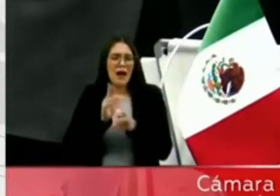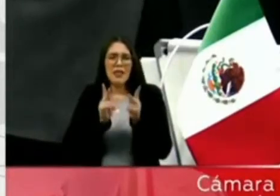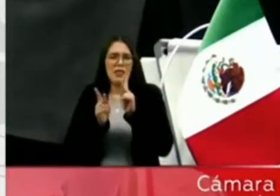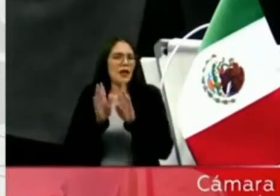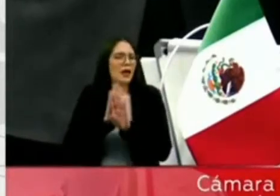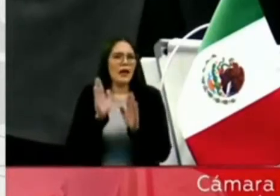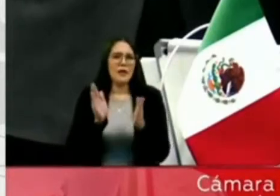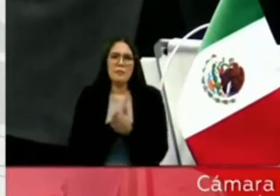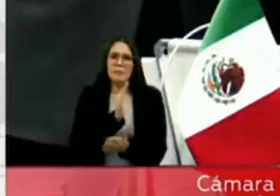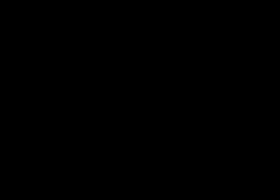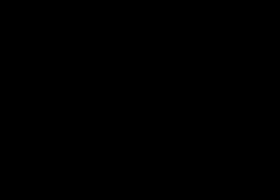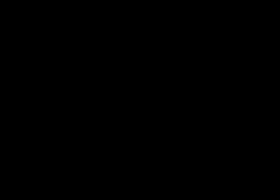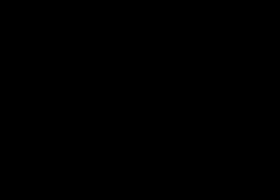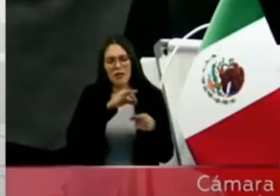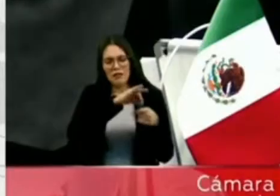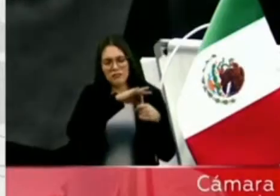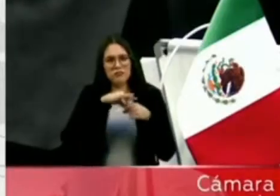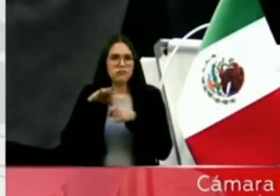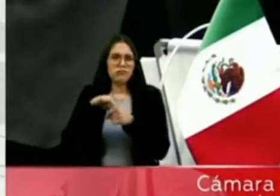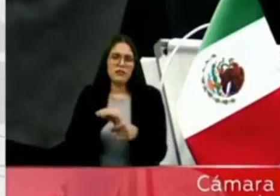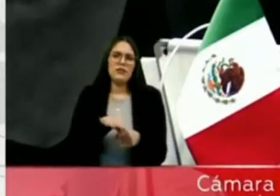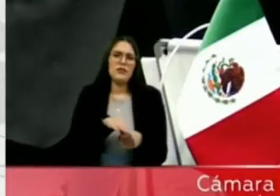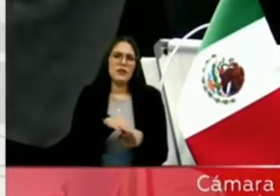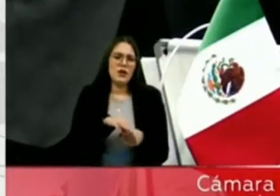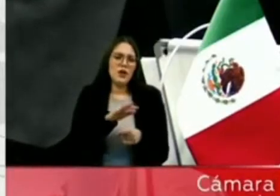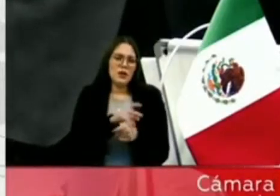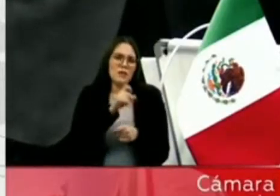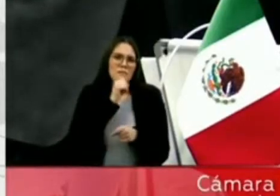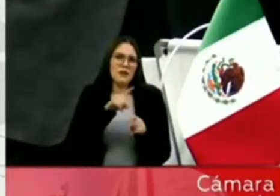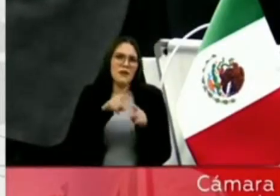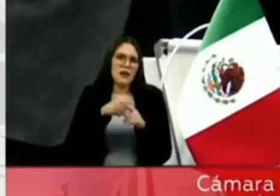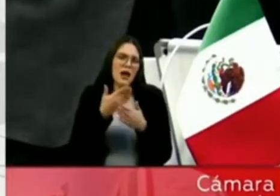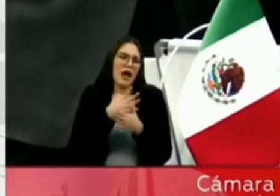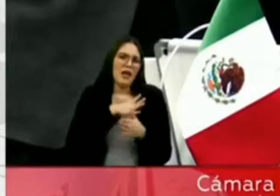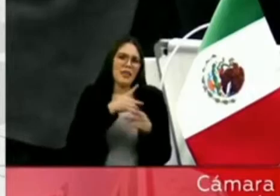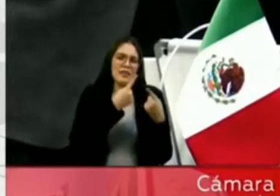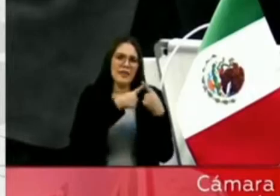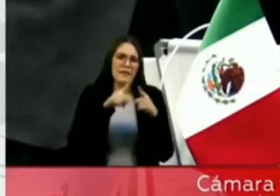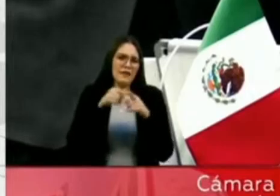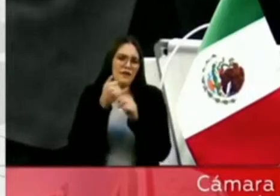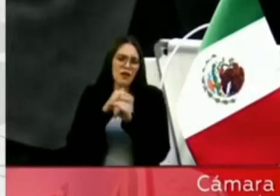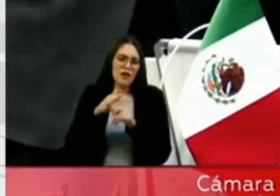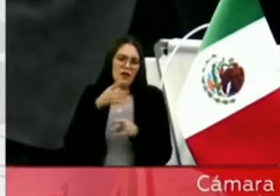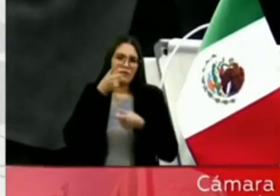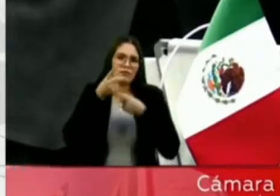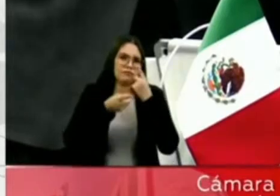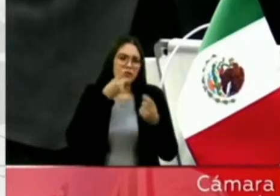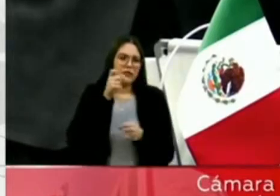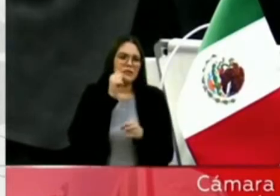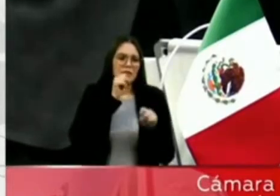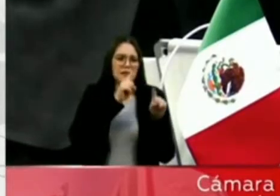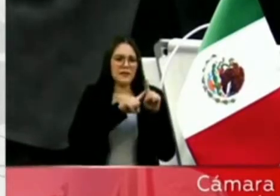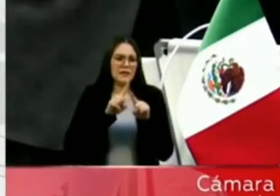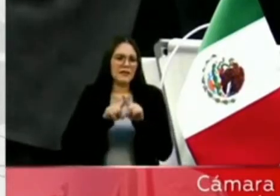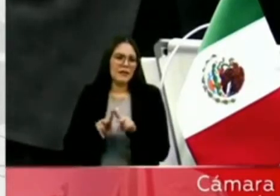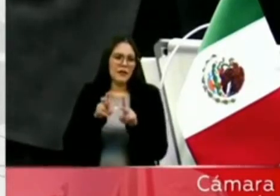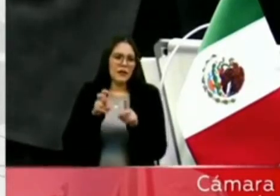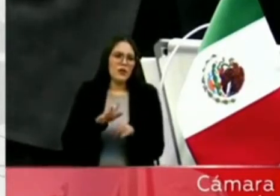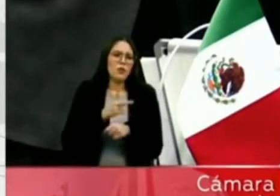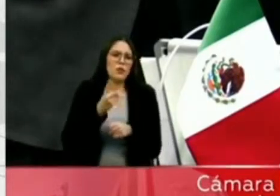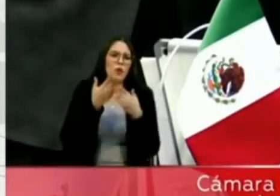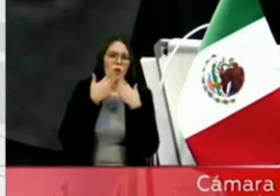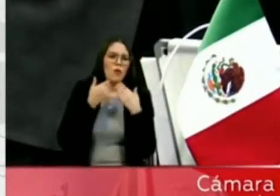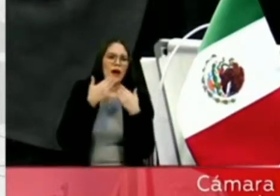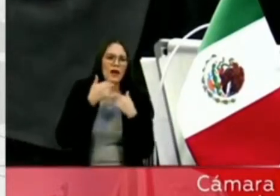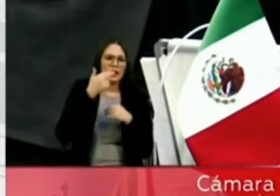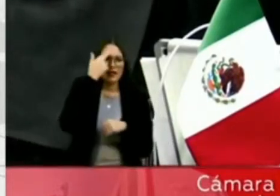a estas alturas está dándose una serie de informaciones que son, por decirlo suave, imprecisas y no hay razón para que no